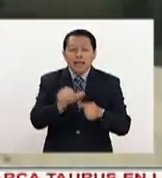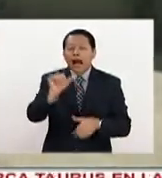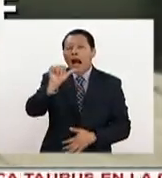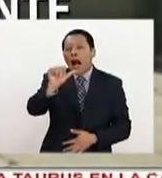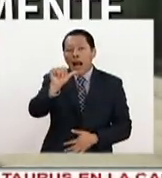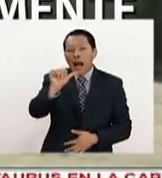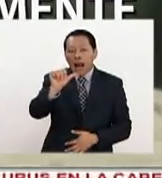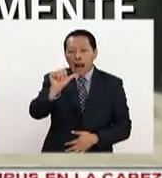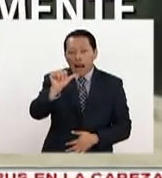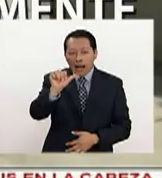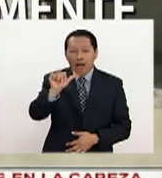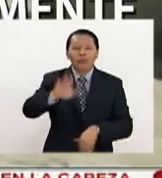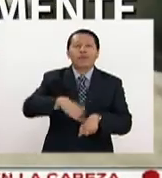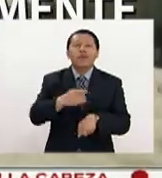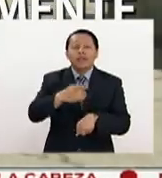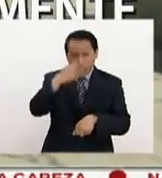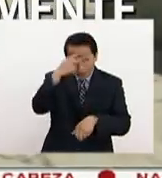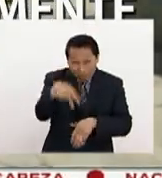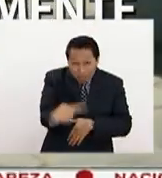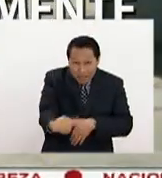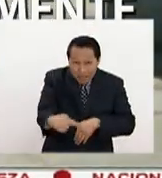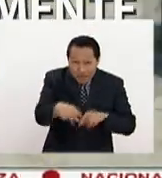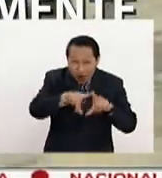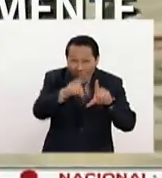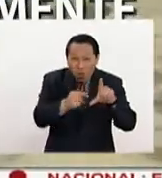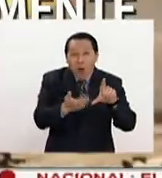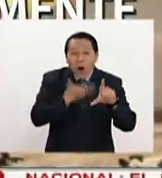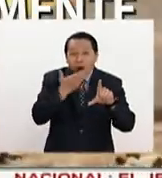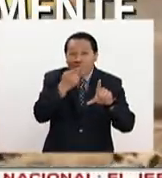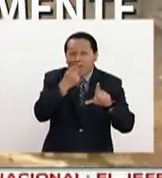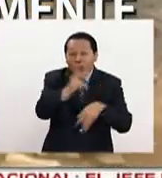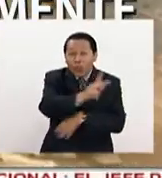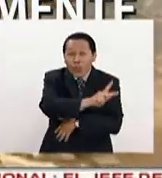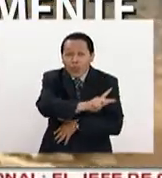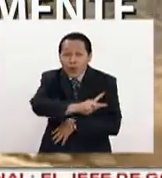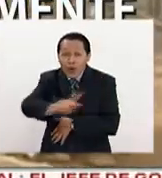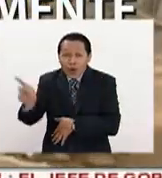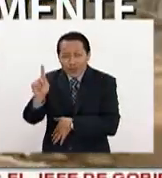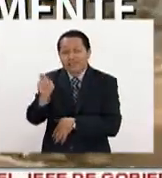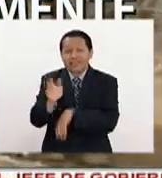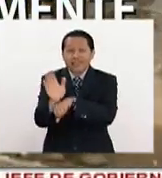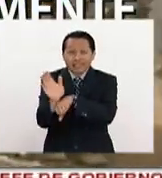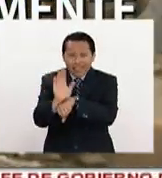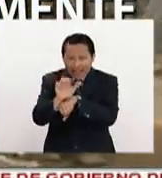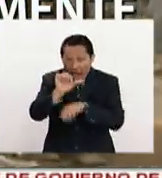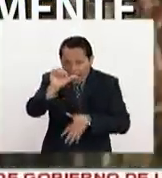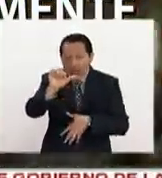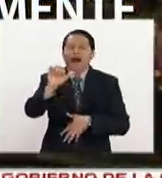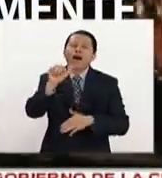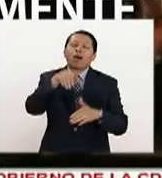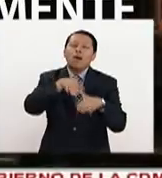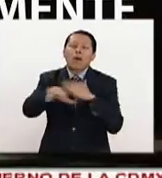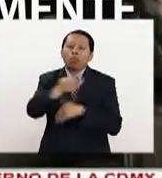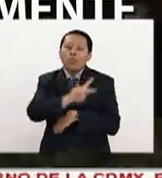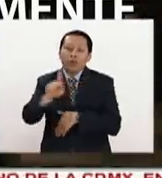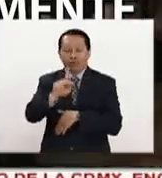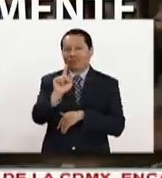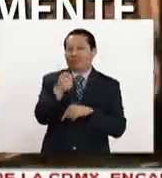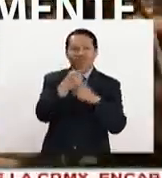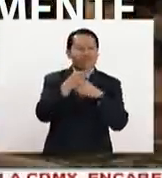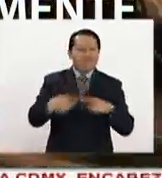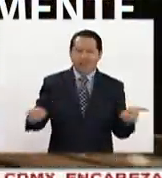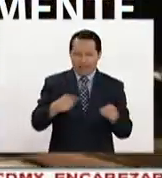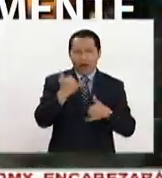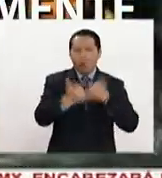A. Y tradicionalmente en México la letra A era para todo público. Tú vas al cine, película A, perfecto, todos lo pueden ver. En el caso de